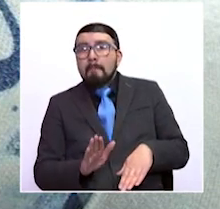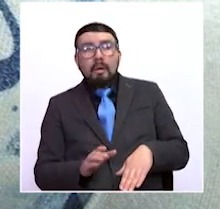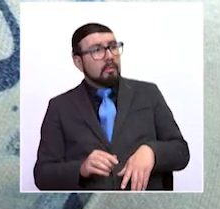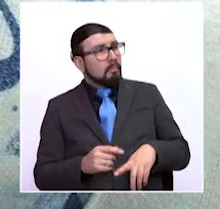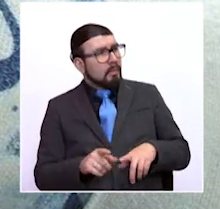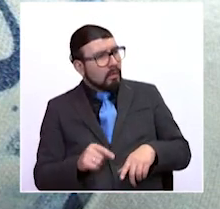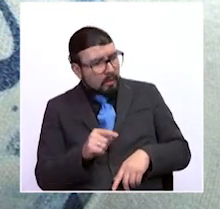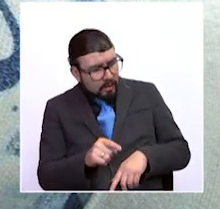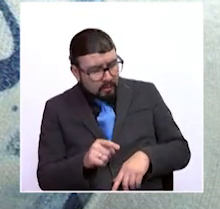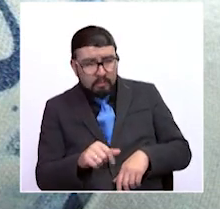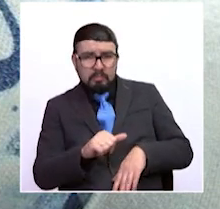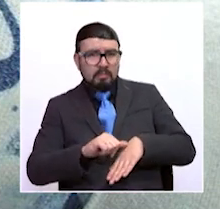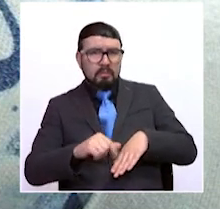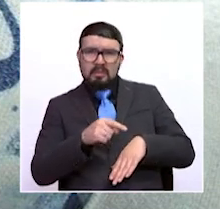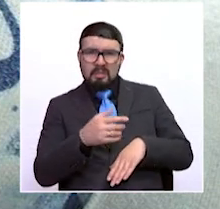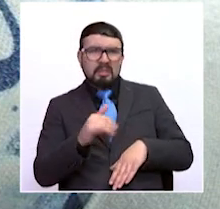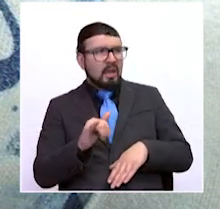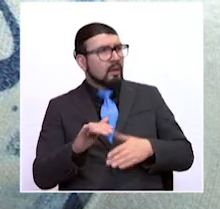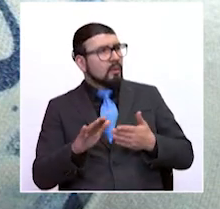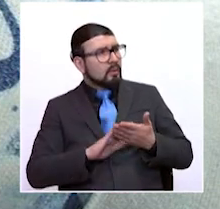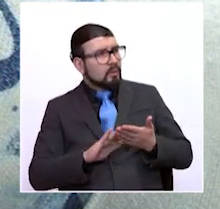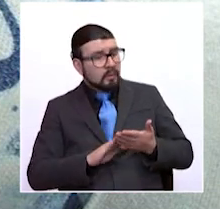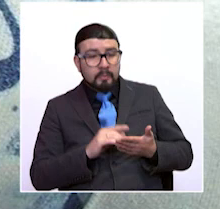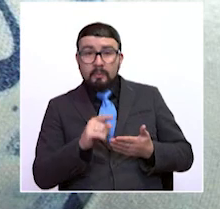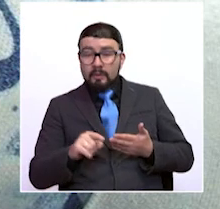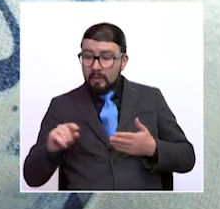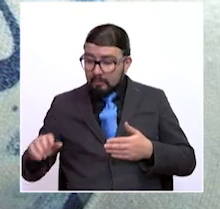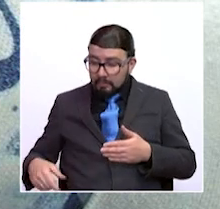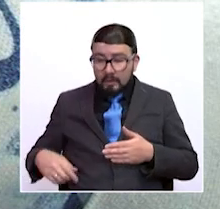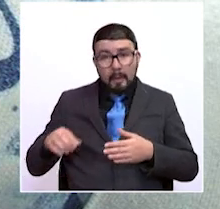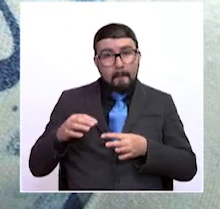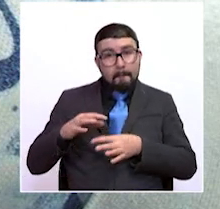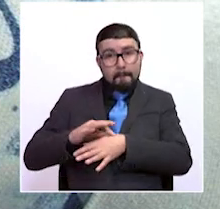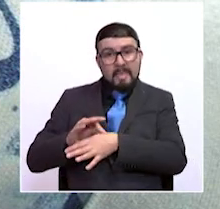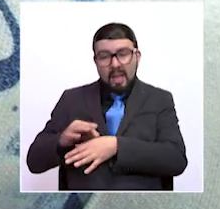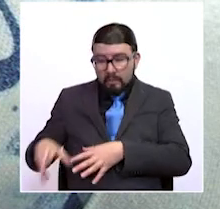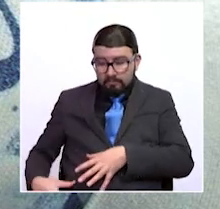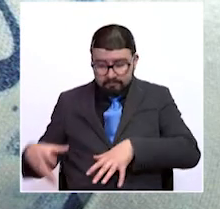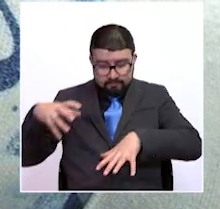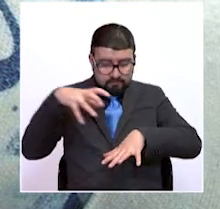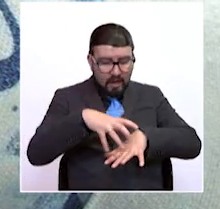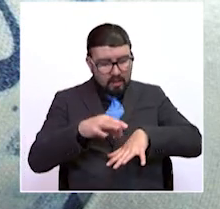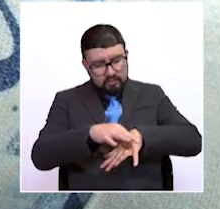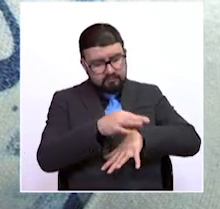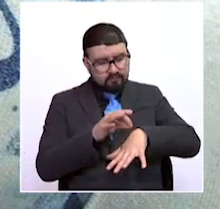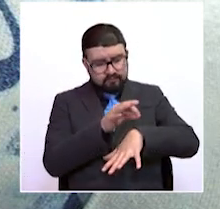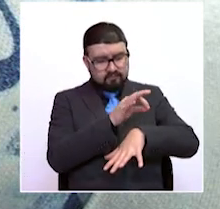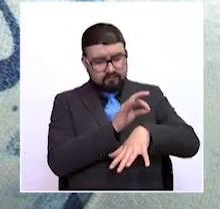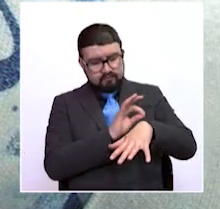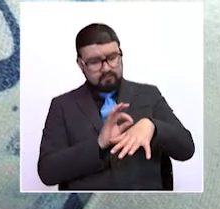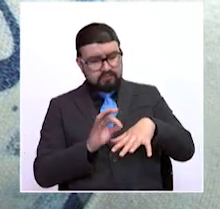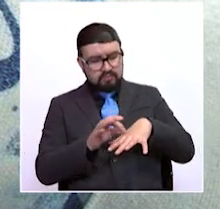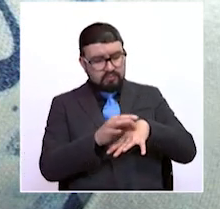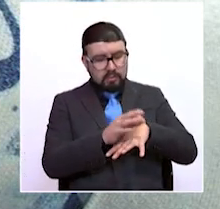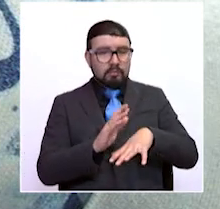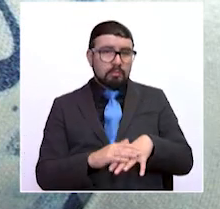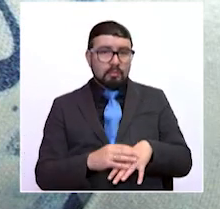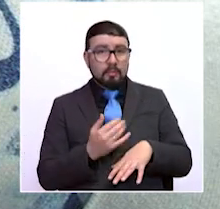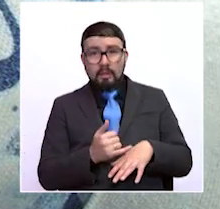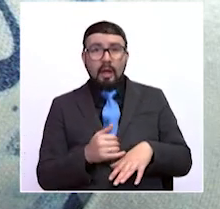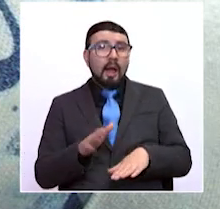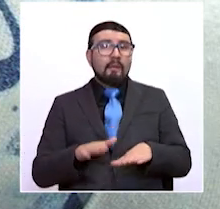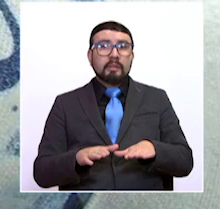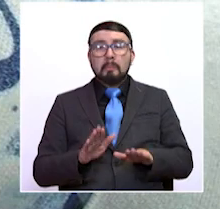que recuperada con un injerto de piel, pero es muy triste porque este injerto muchas veces no va a permitir que se